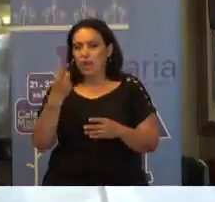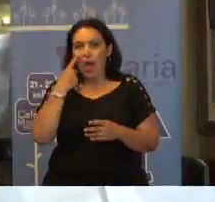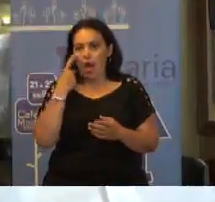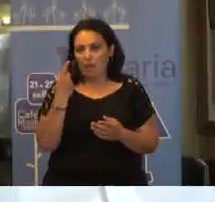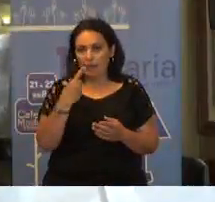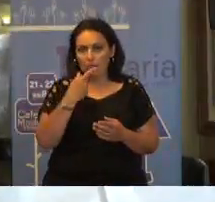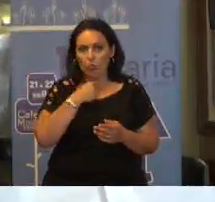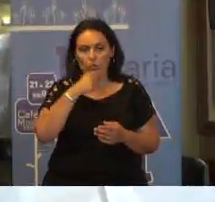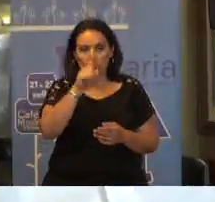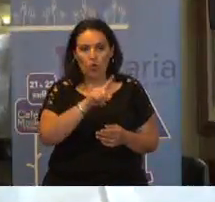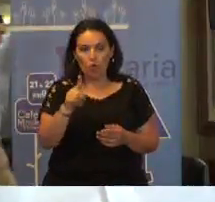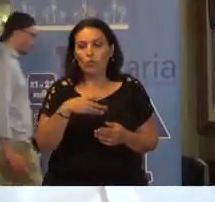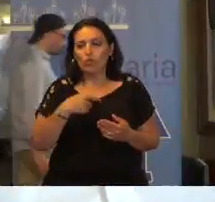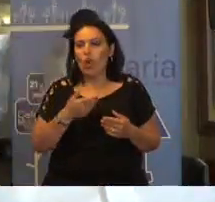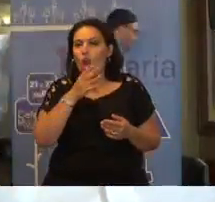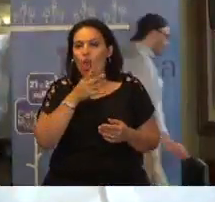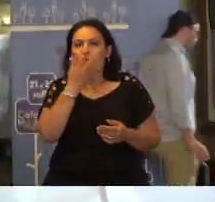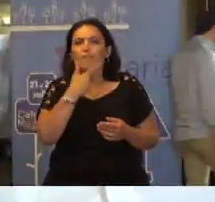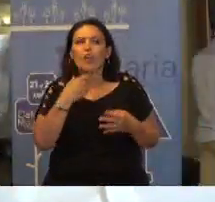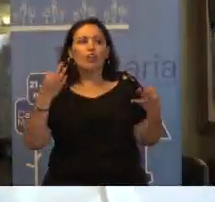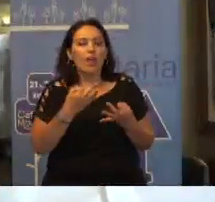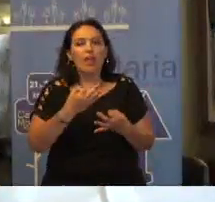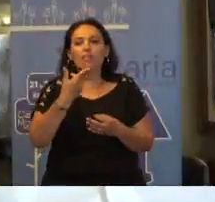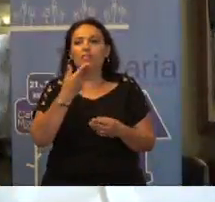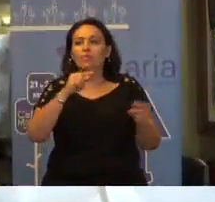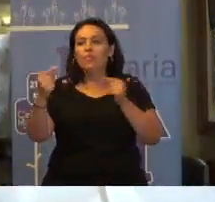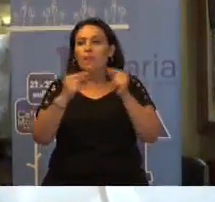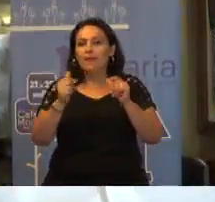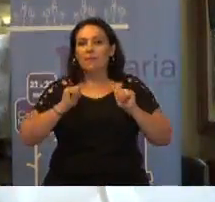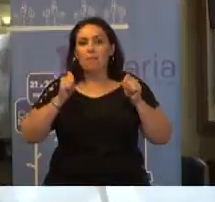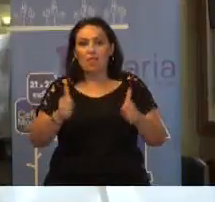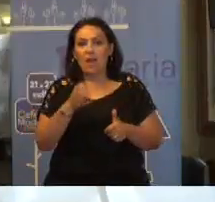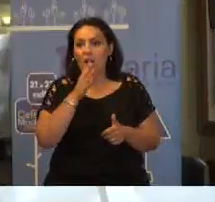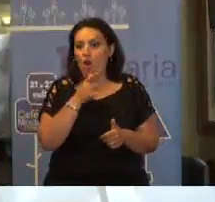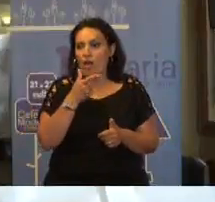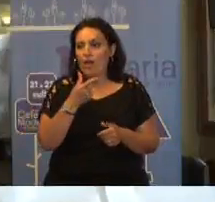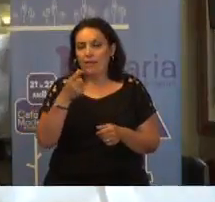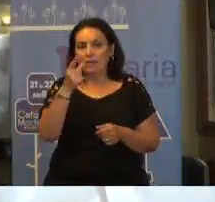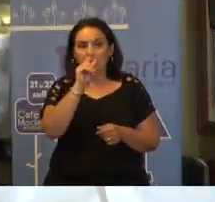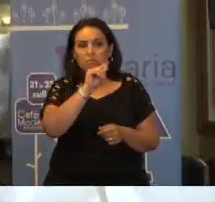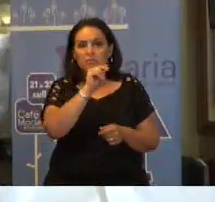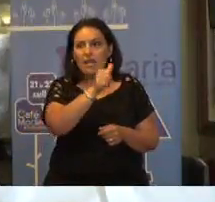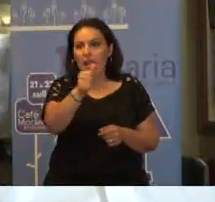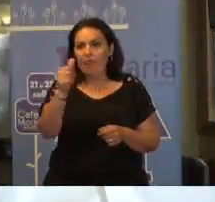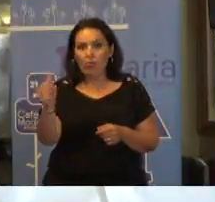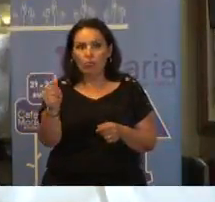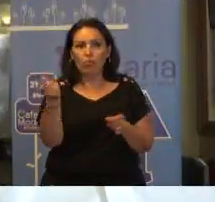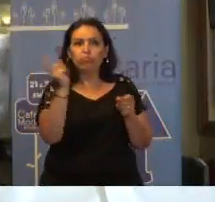o debate e sobre estas cuestións que poñemos sobre a mesa, que realmente todos os que participamos do espazo